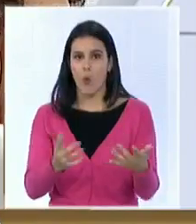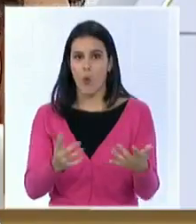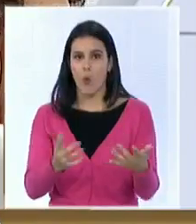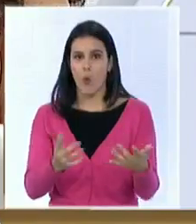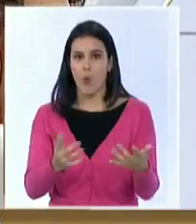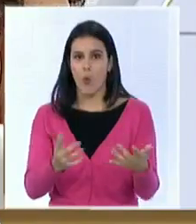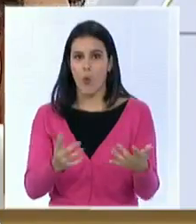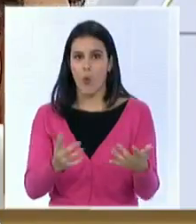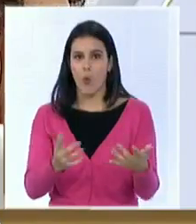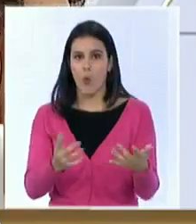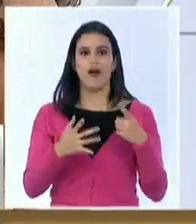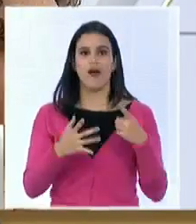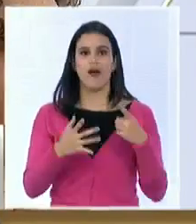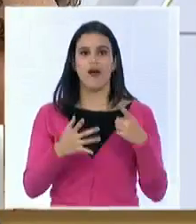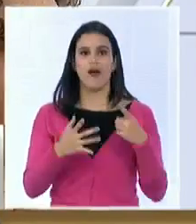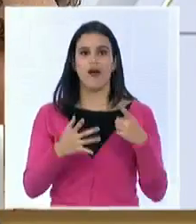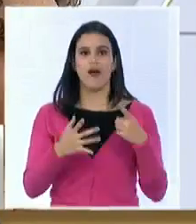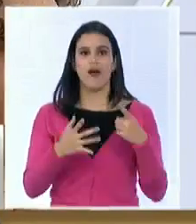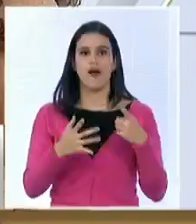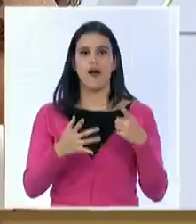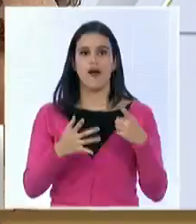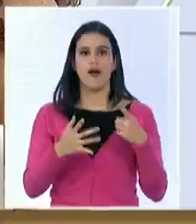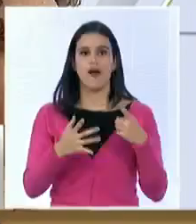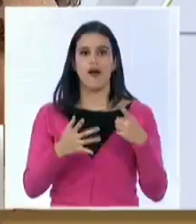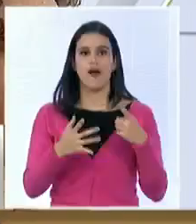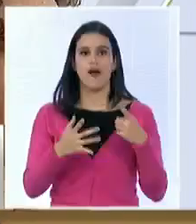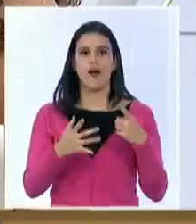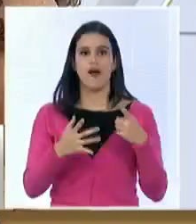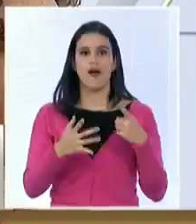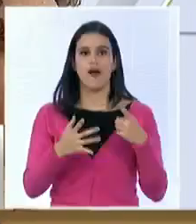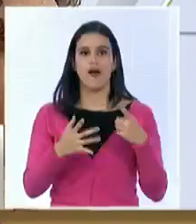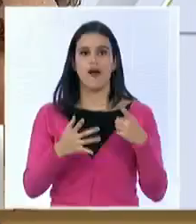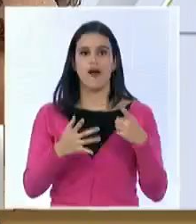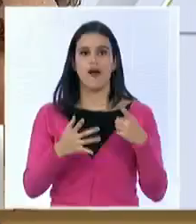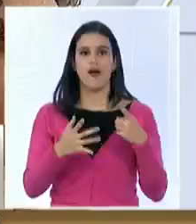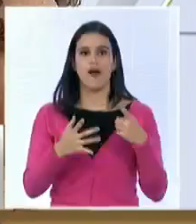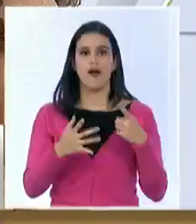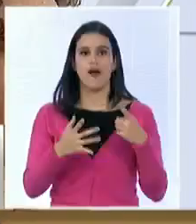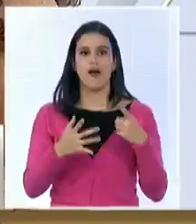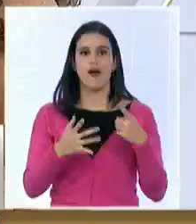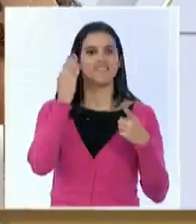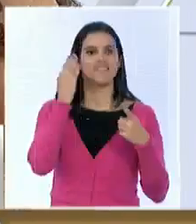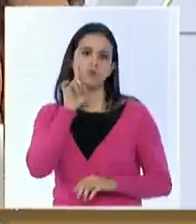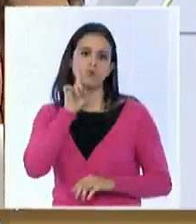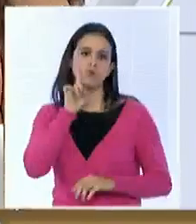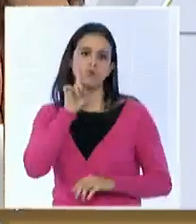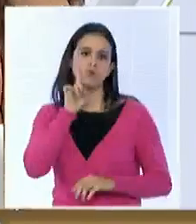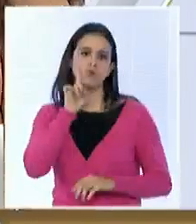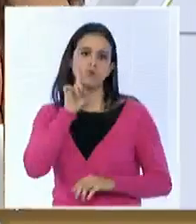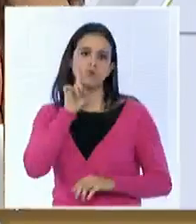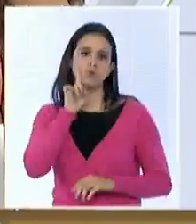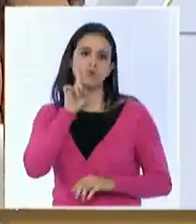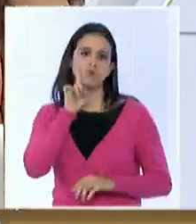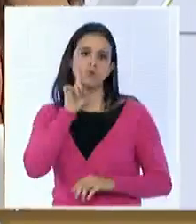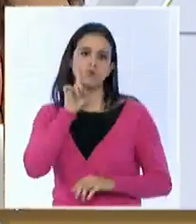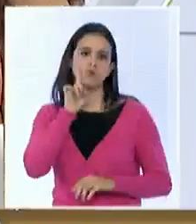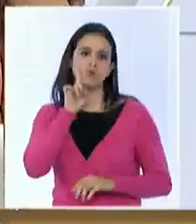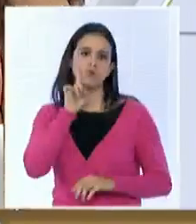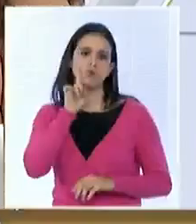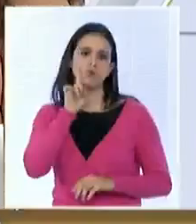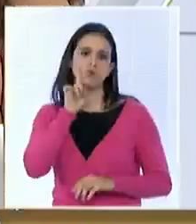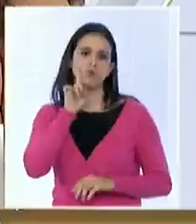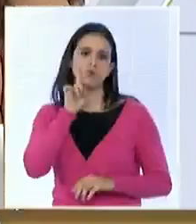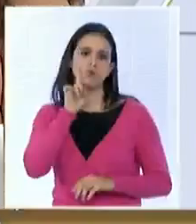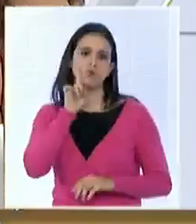es desmitificar todas esos, vamos a decir, esas historias que se tejen alrededor de la técnica de conservación. Y la segunda